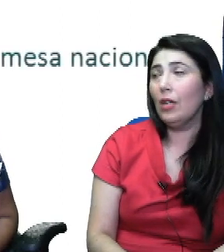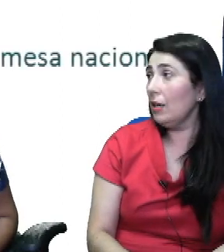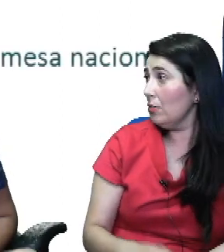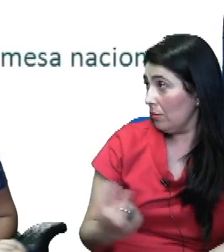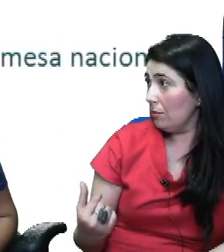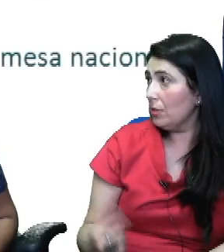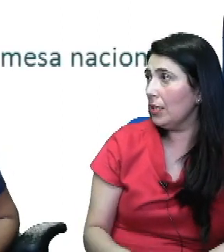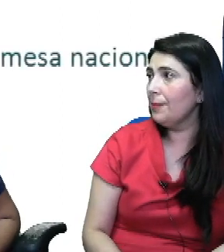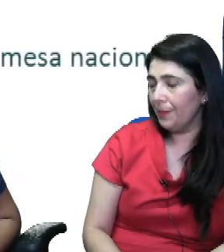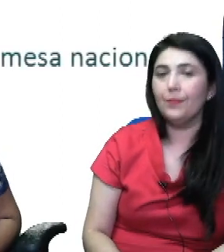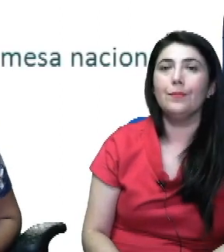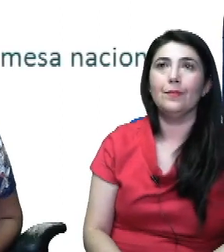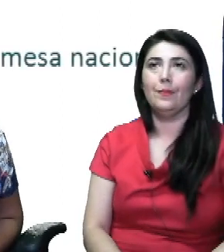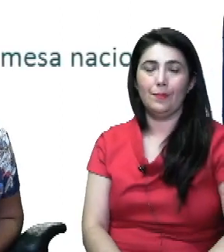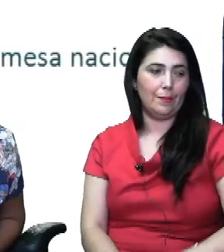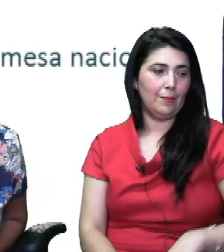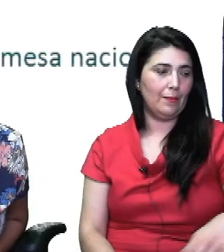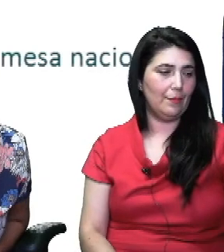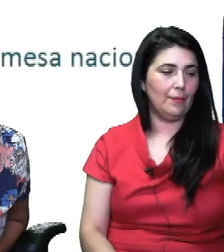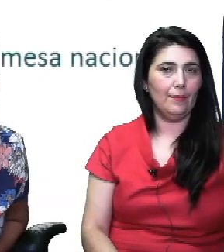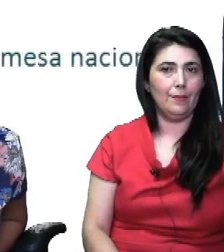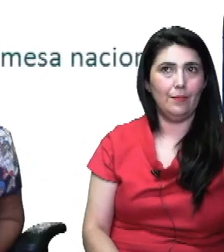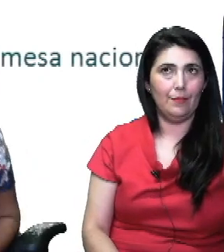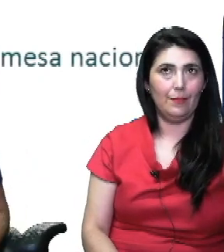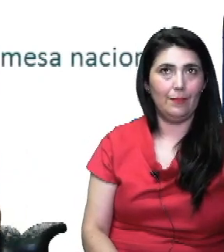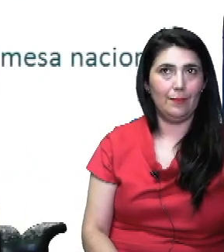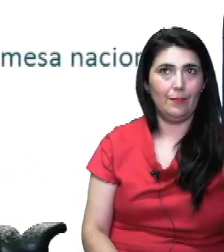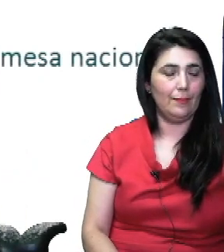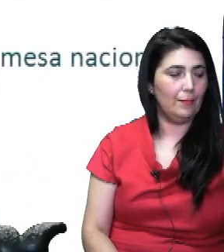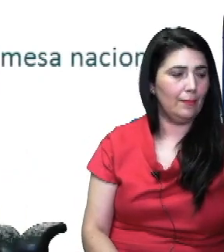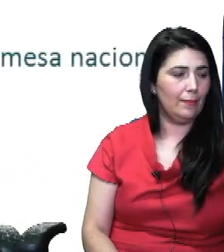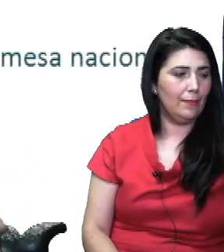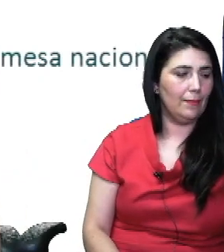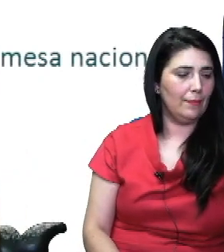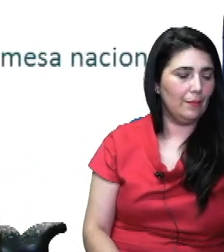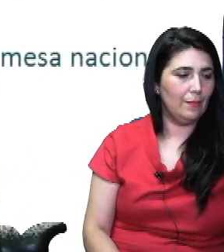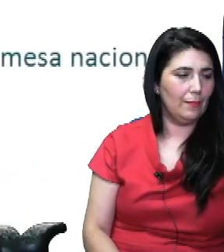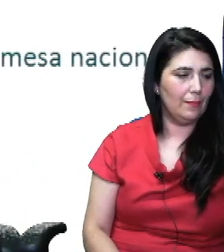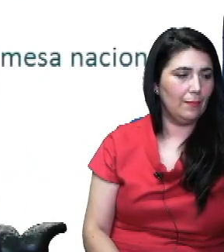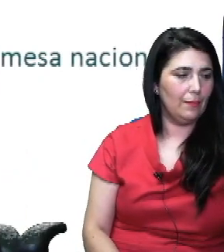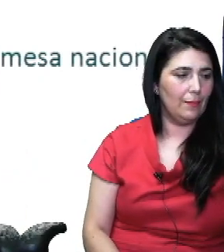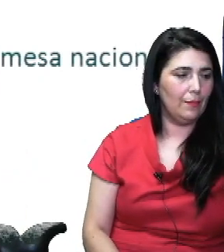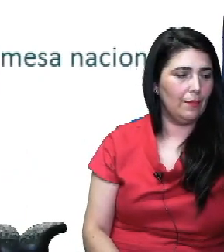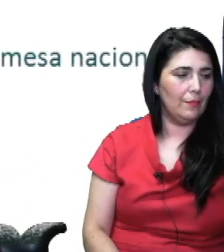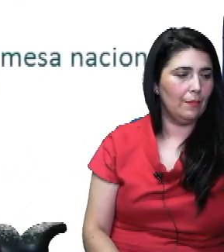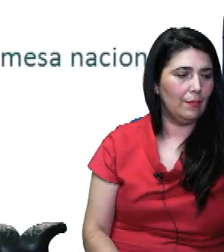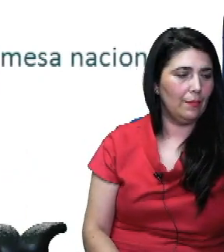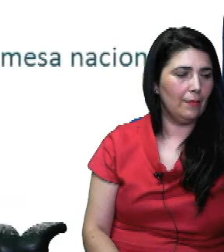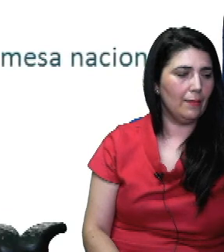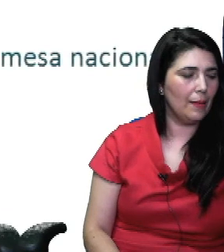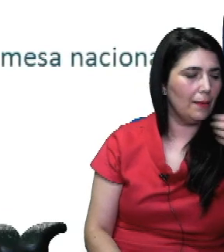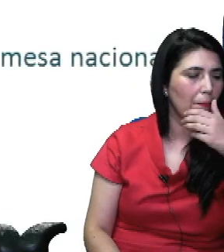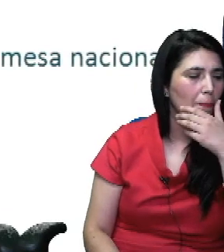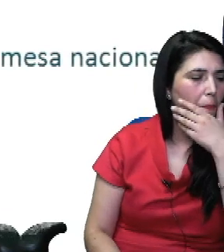Por otro lado, sí, tenemos dentro de un ejemplo en el ámbito tanto de lineamientos técnicos para la intervención como